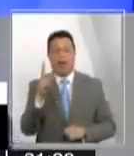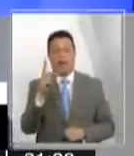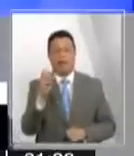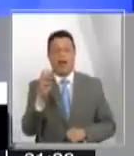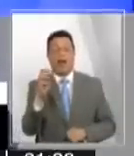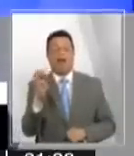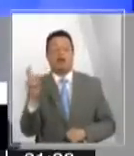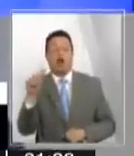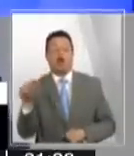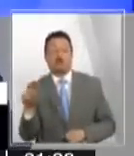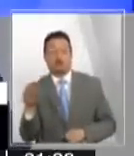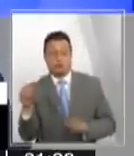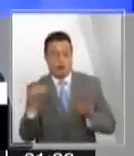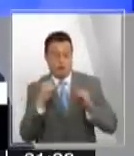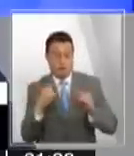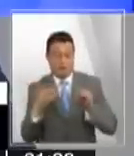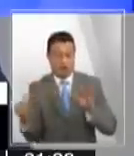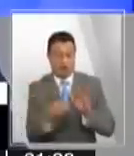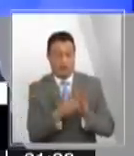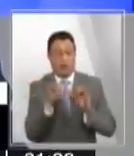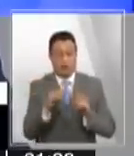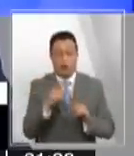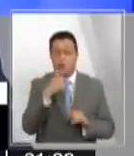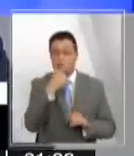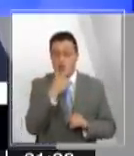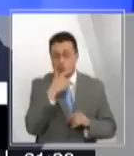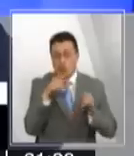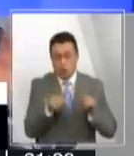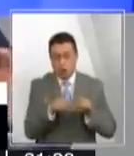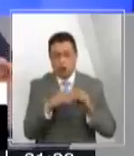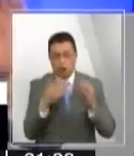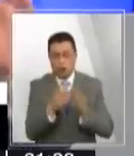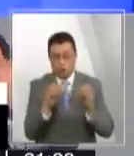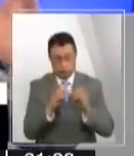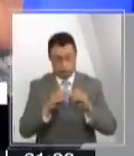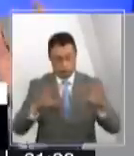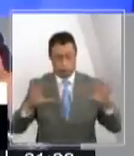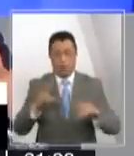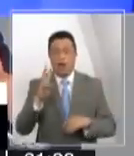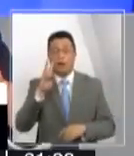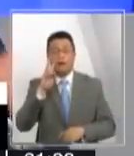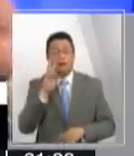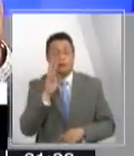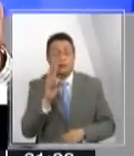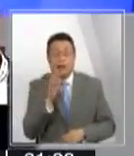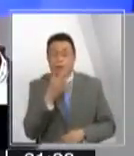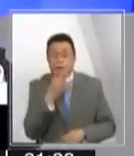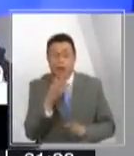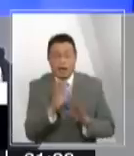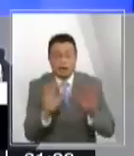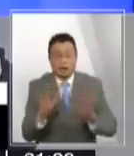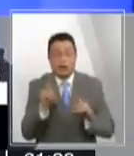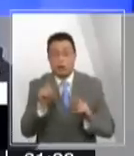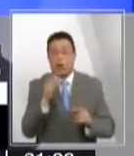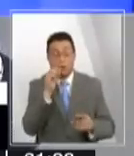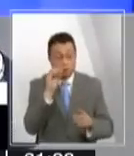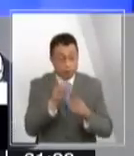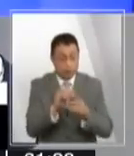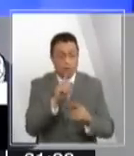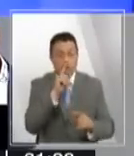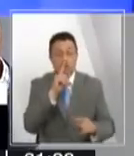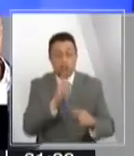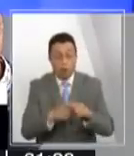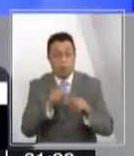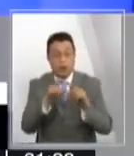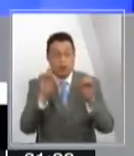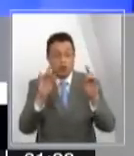debiera permitir que buena parte de las dudas que se han producido en estos días sean despejadas simplemente imputando bien el domicilio